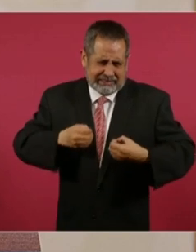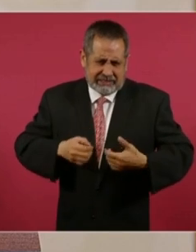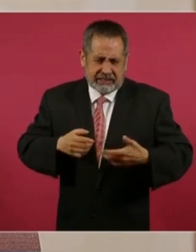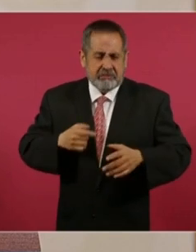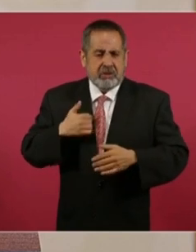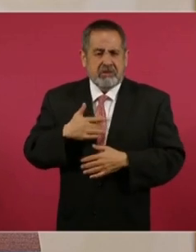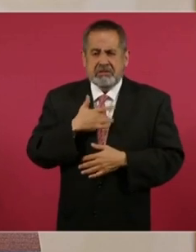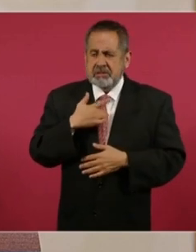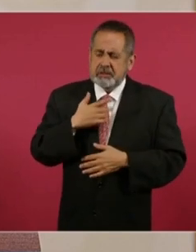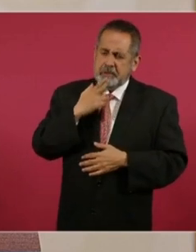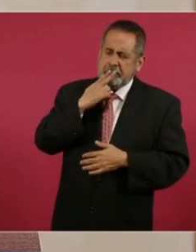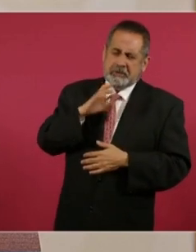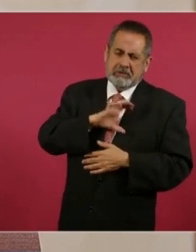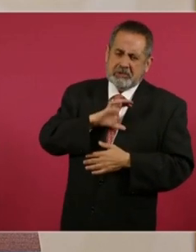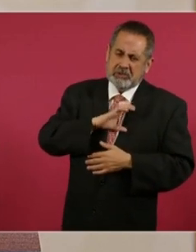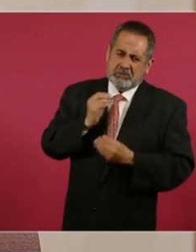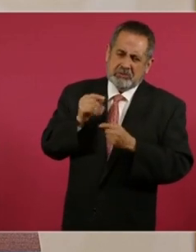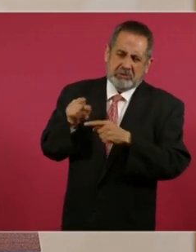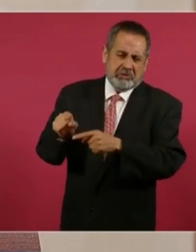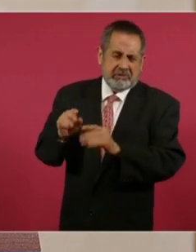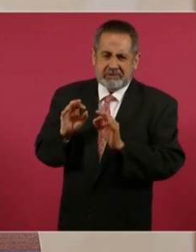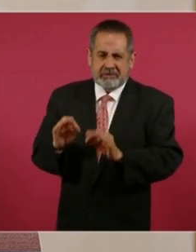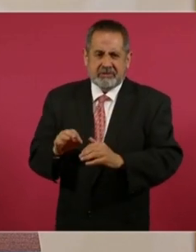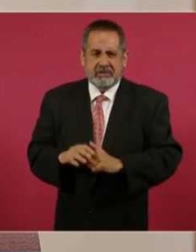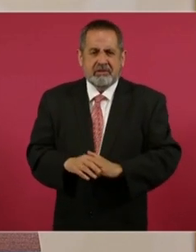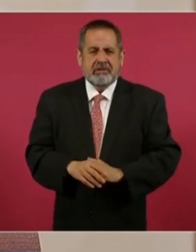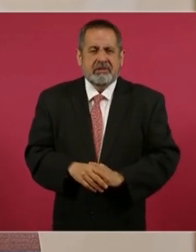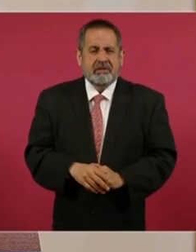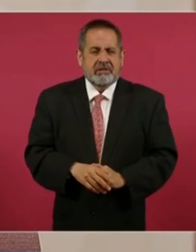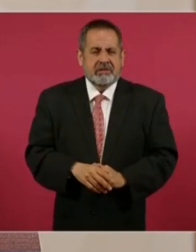yo la estimo mucho y